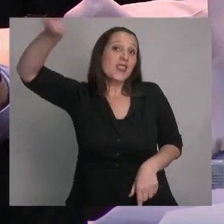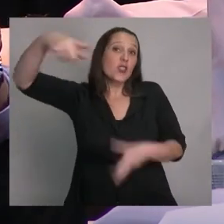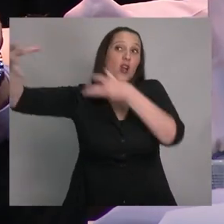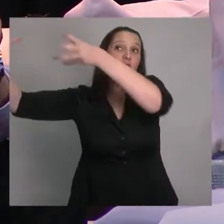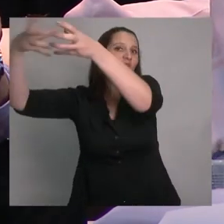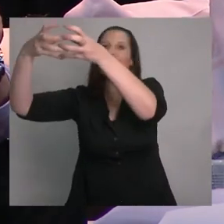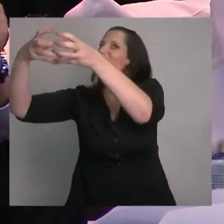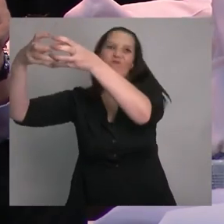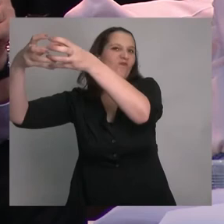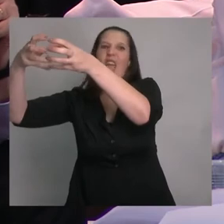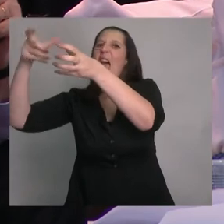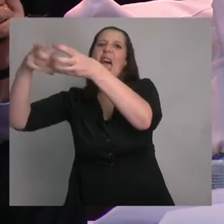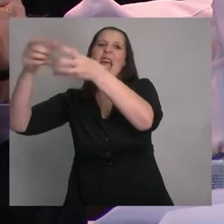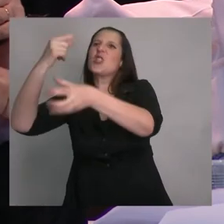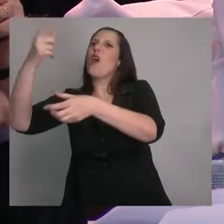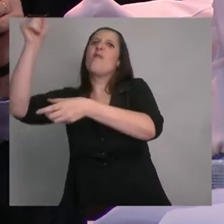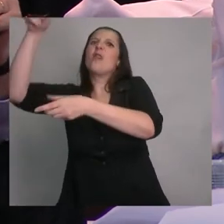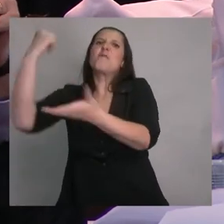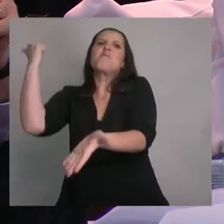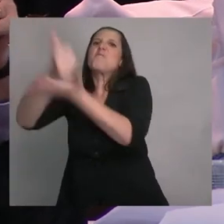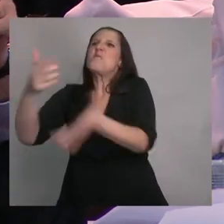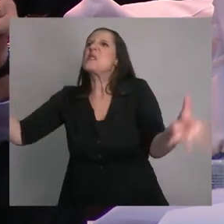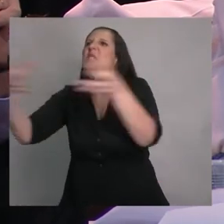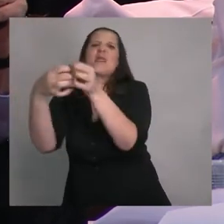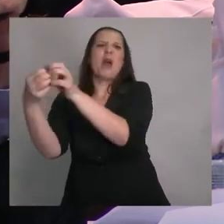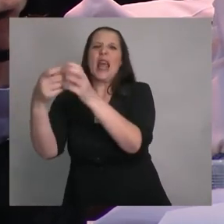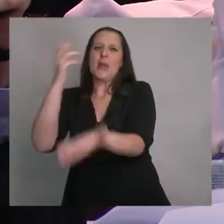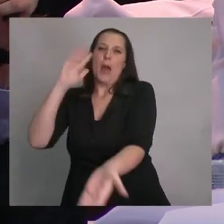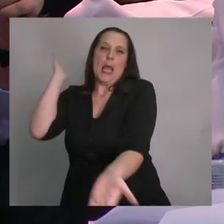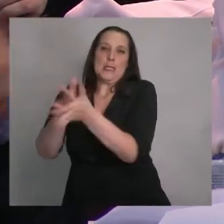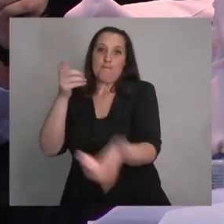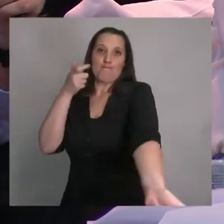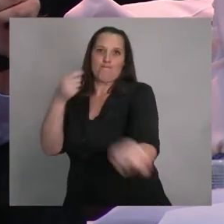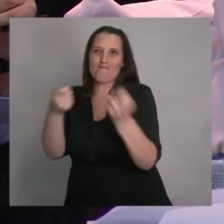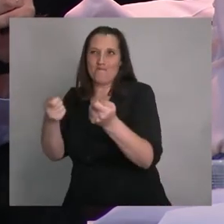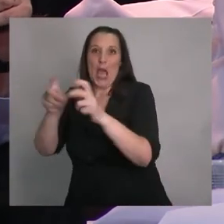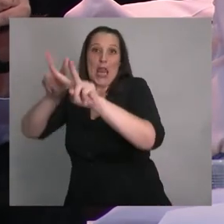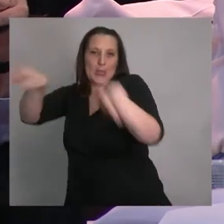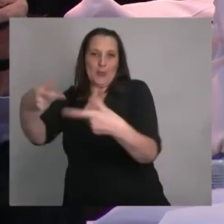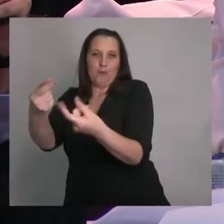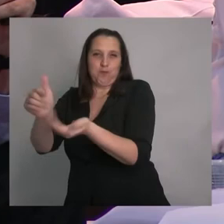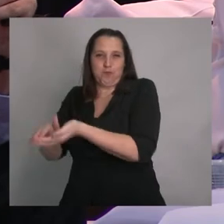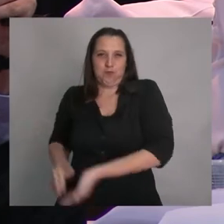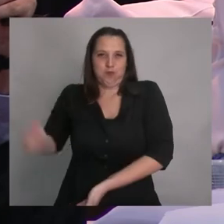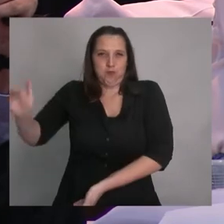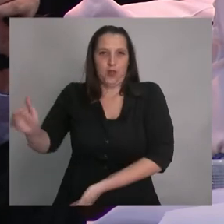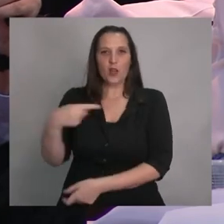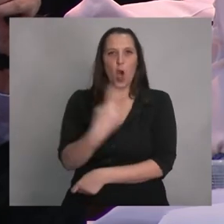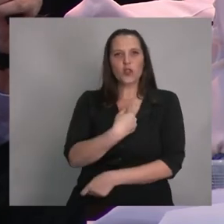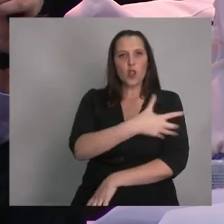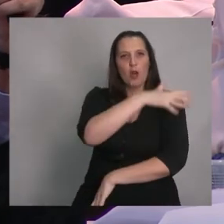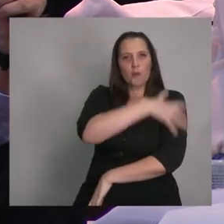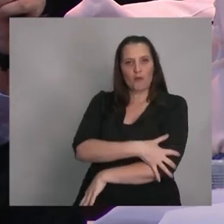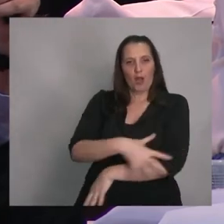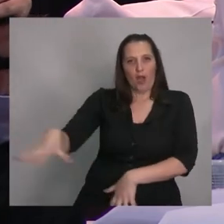implantarlo mecanismo de dominación quedarse con todo en nosotros con la miseria con el